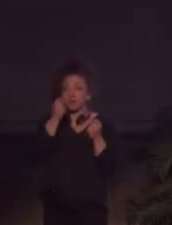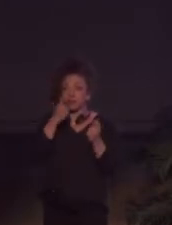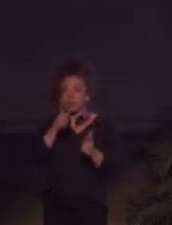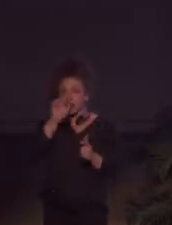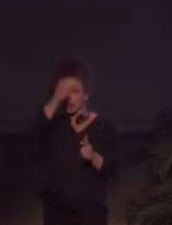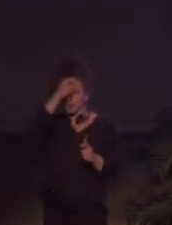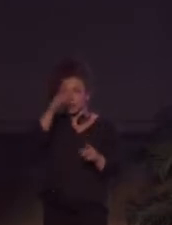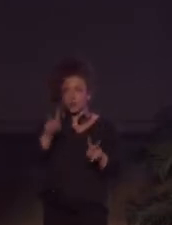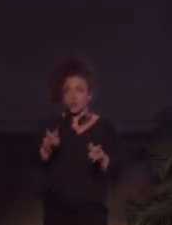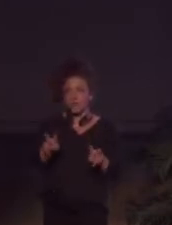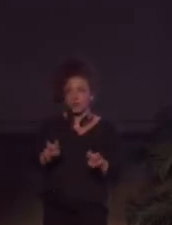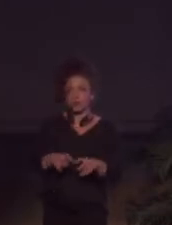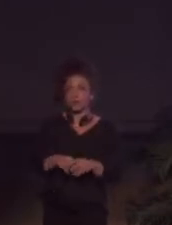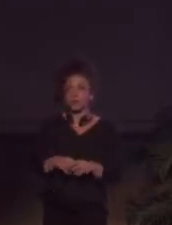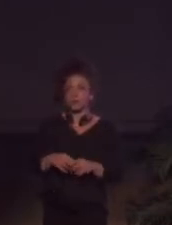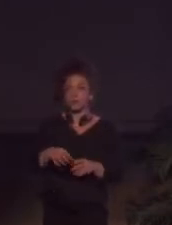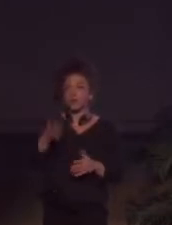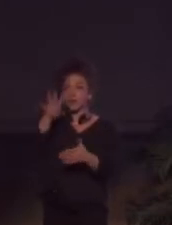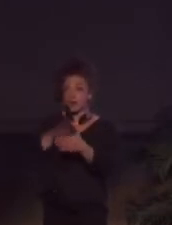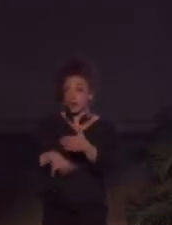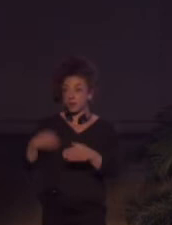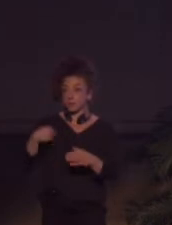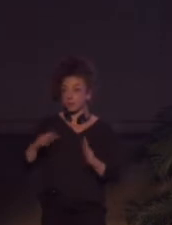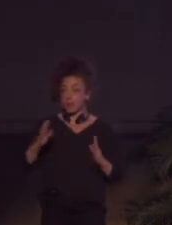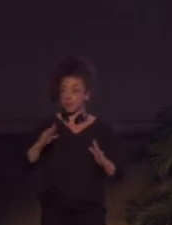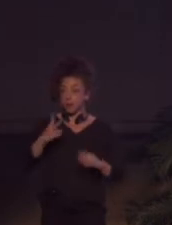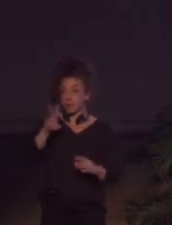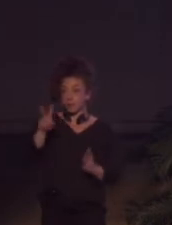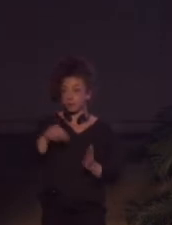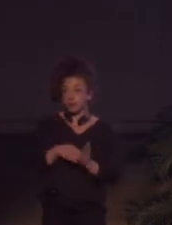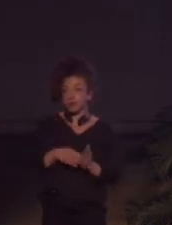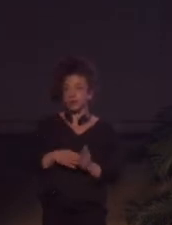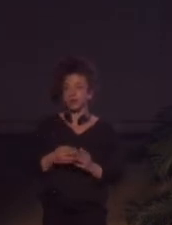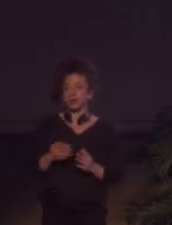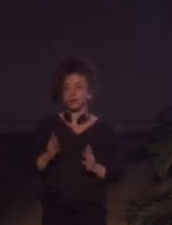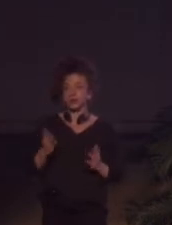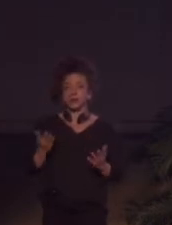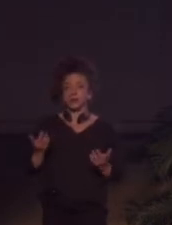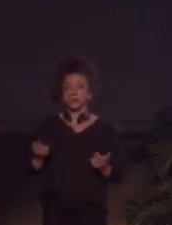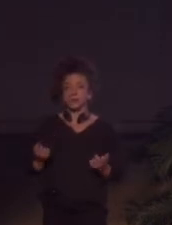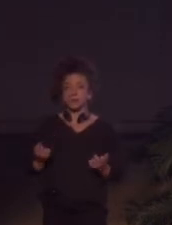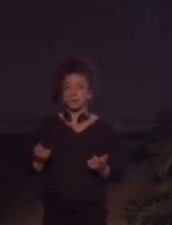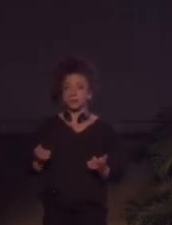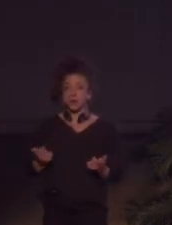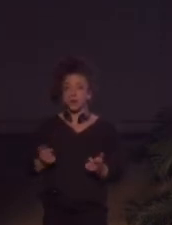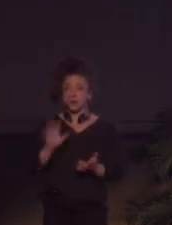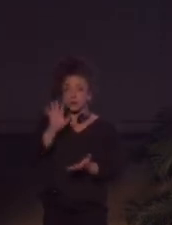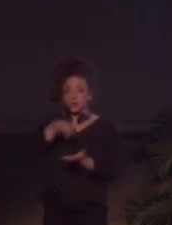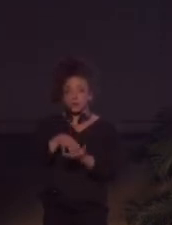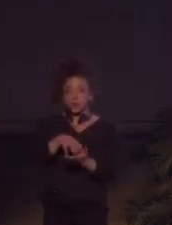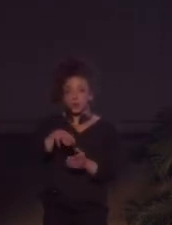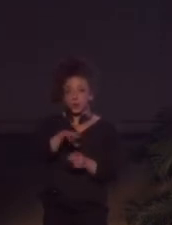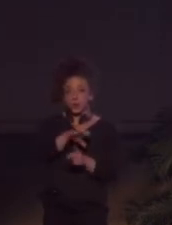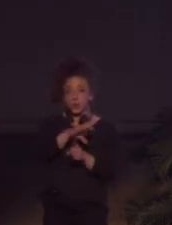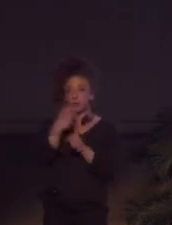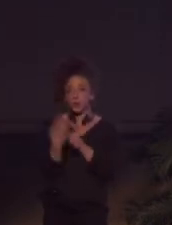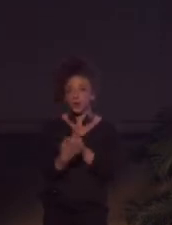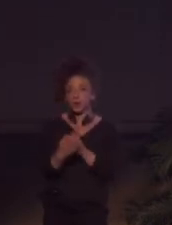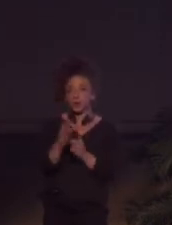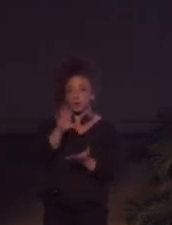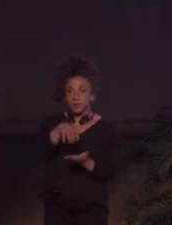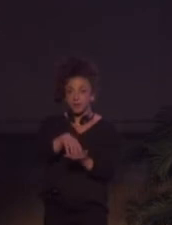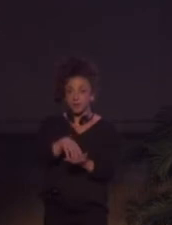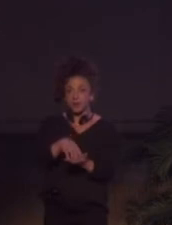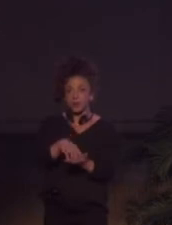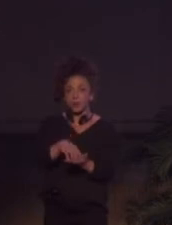nivel institucional, la Barcelona del 2000 fue una Barcelona, un hervidero, y los centros culturales, y de la mano muchas veces de